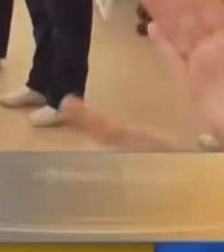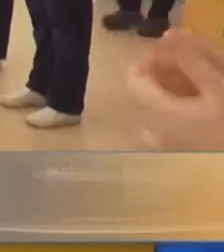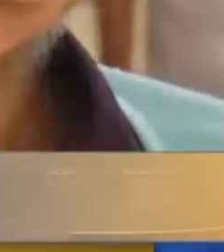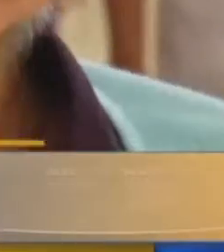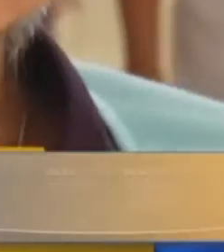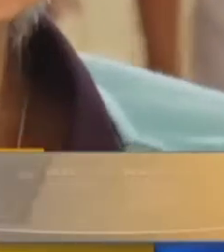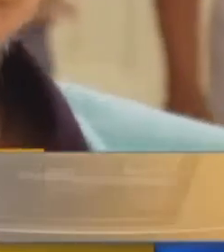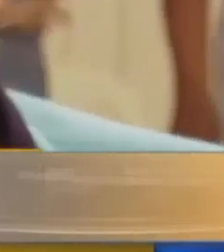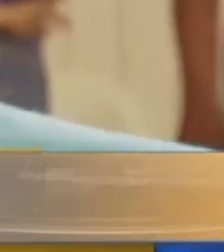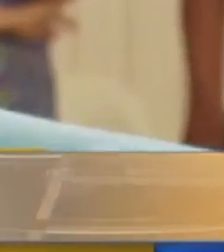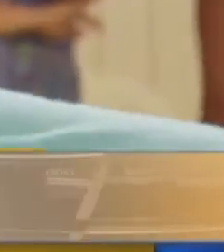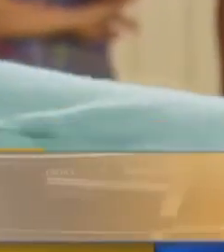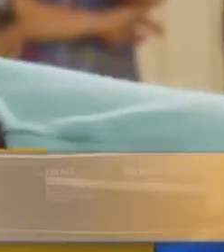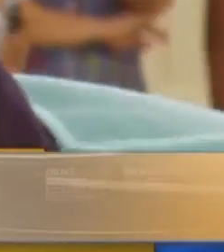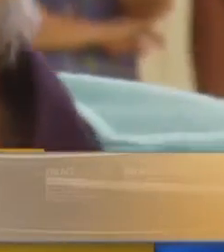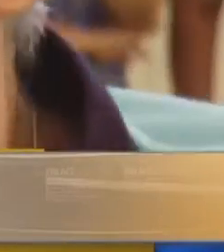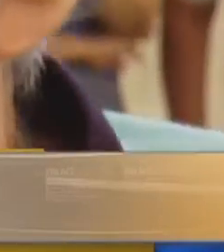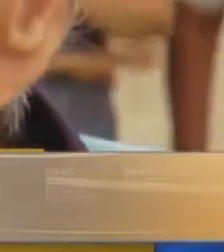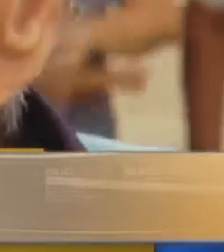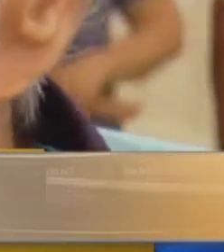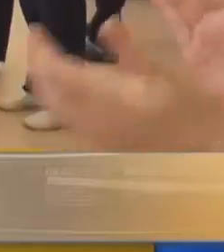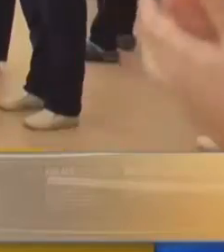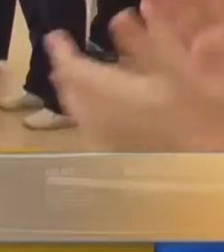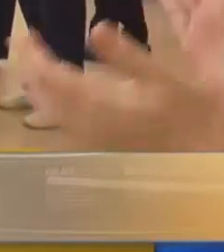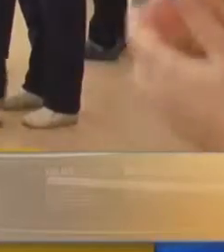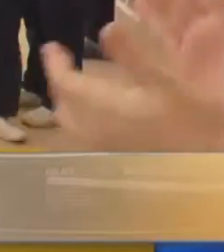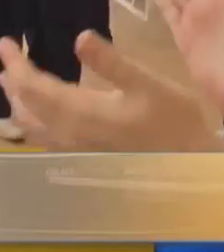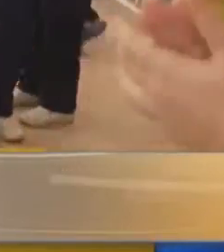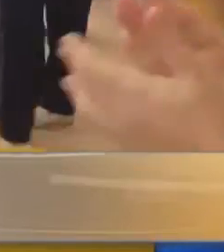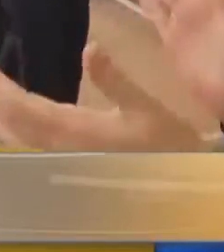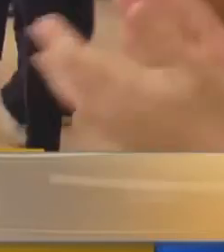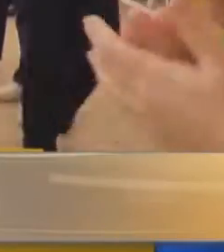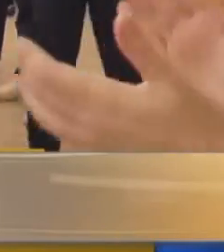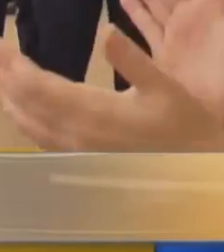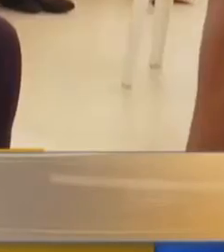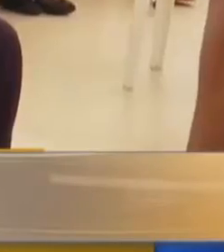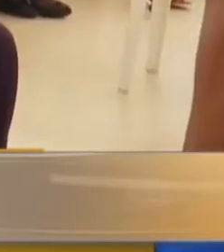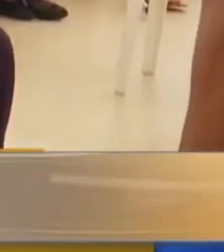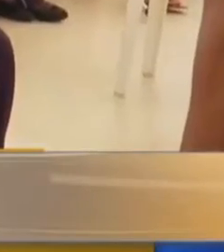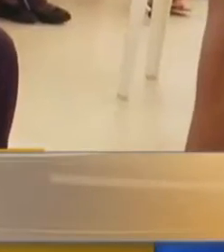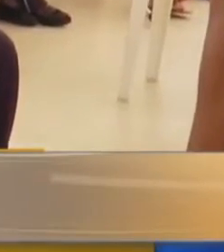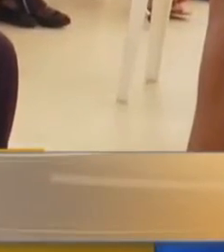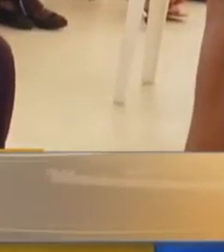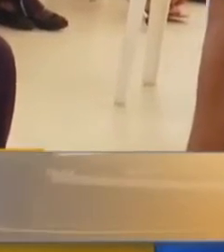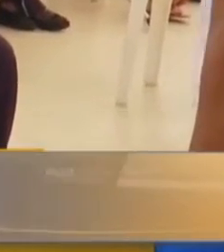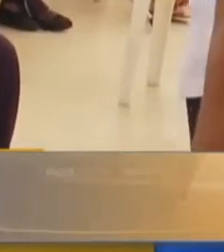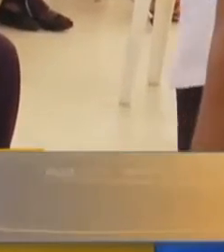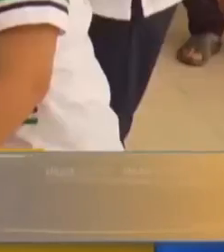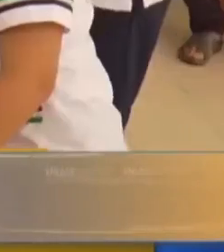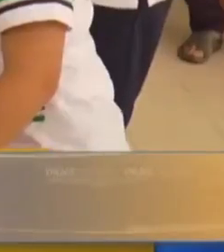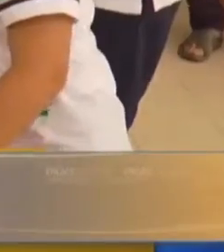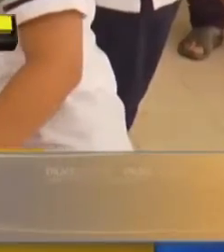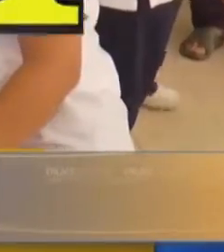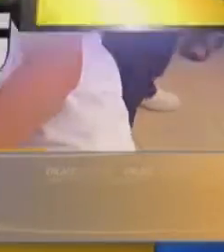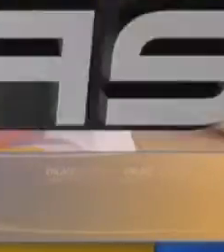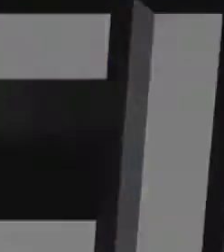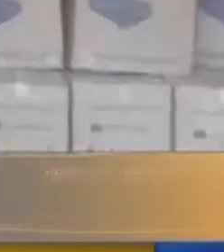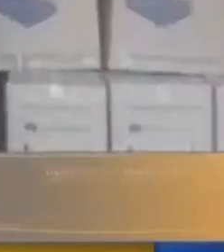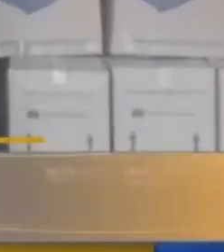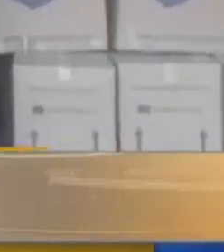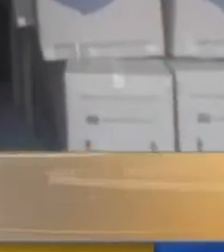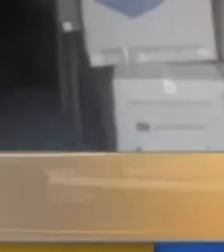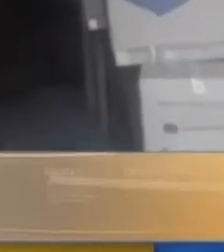josé dos santos oviedo policía nacional y corporación de salud celebraron con música regalos y mucha alegría en acto cumplido en el hogar la misericordia